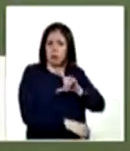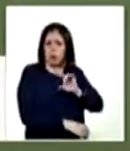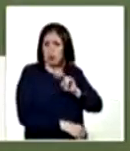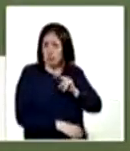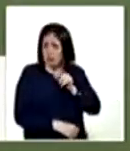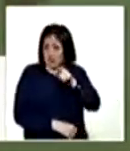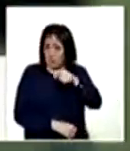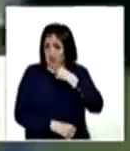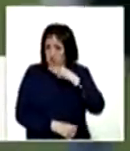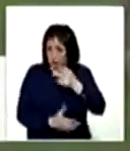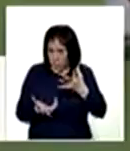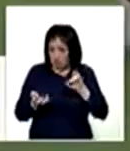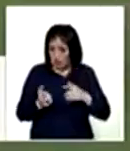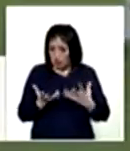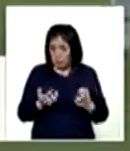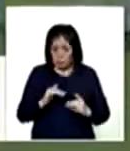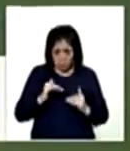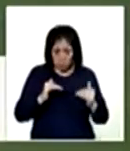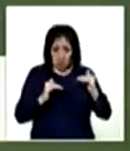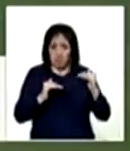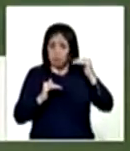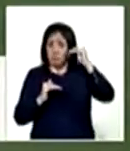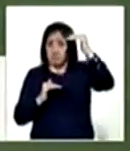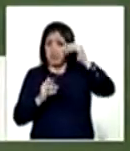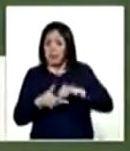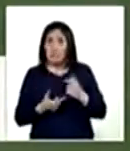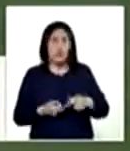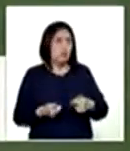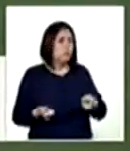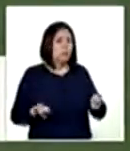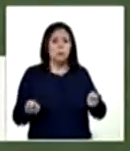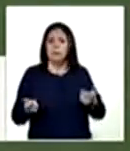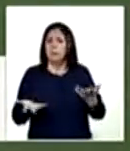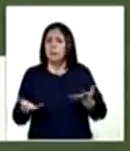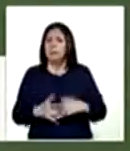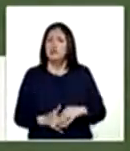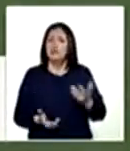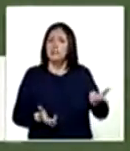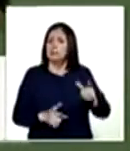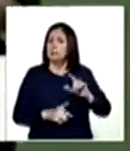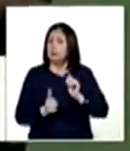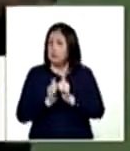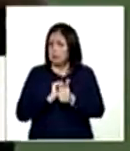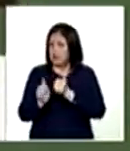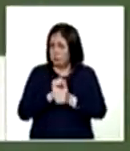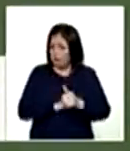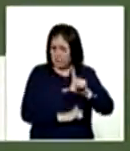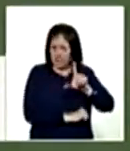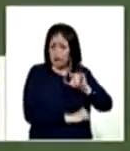Ella aspira a llegar al máximo nivel como dirigir un partido en la Bundesliga.